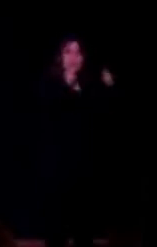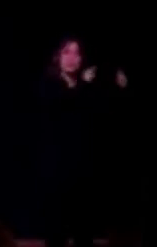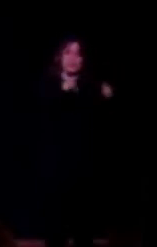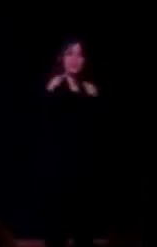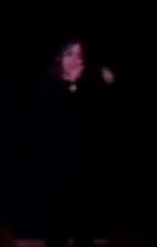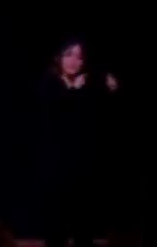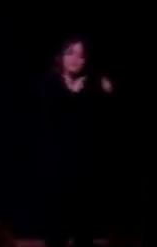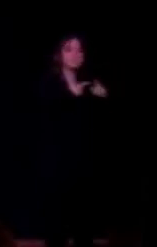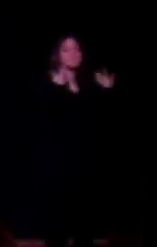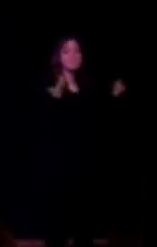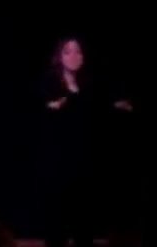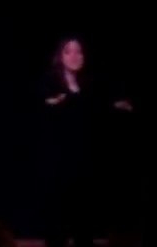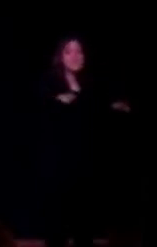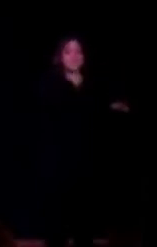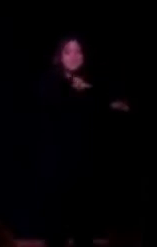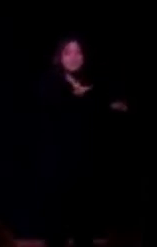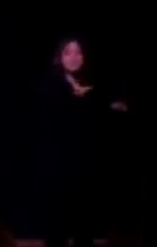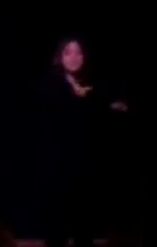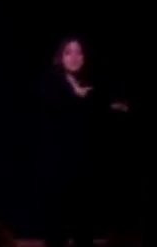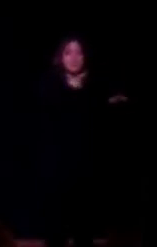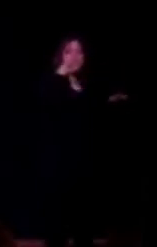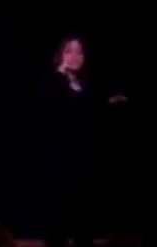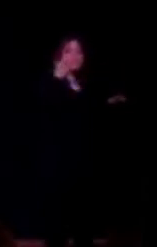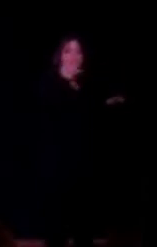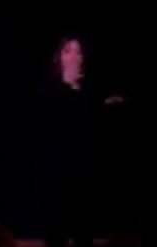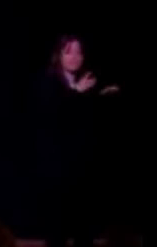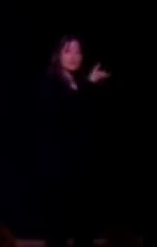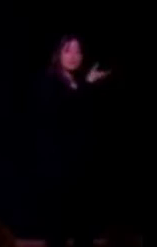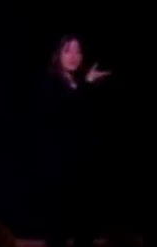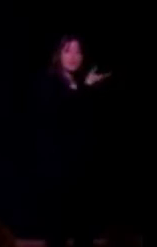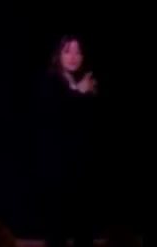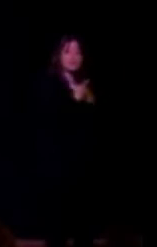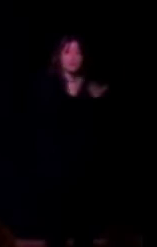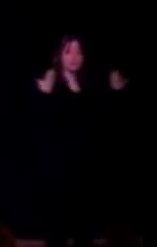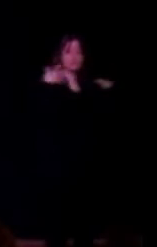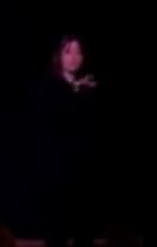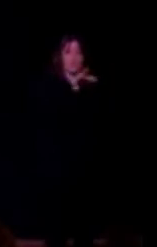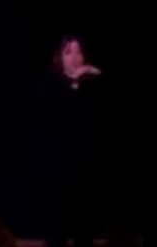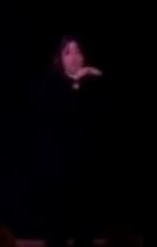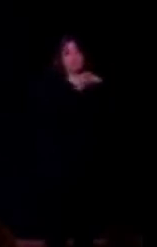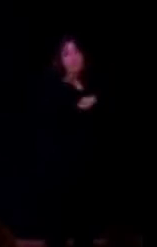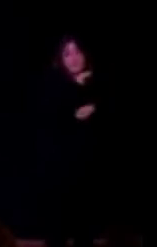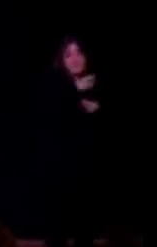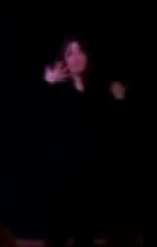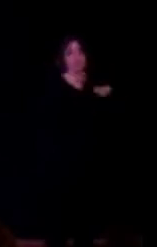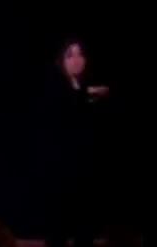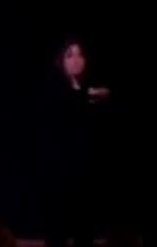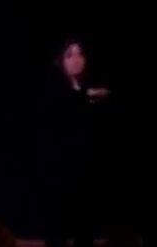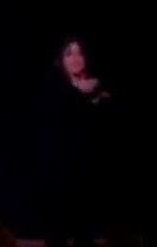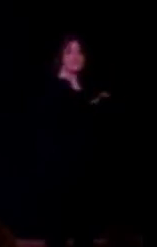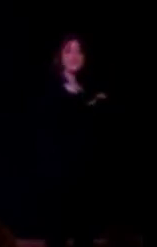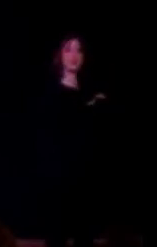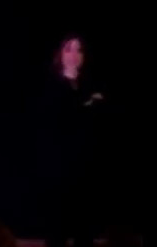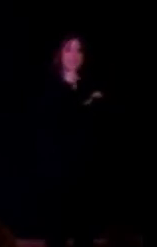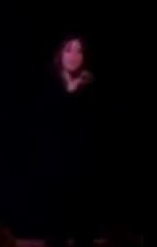que el documento una escuela comprensiva integradora fue un paso previo un